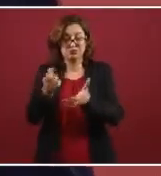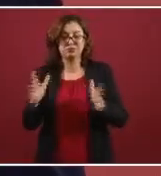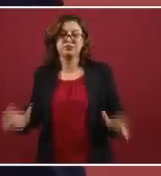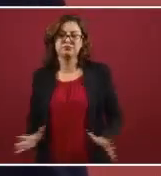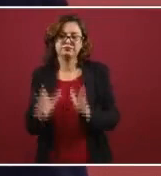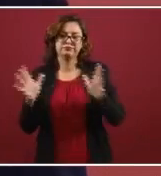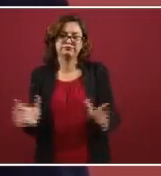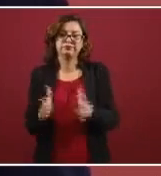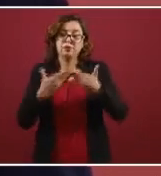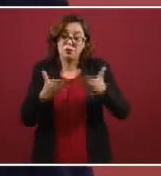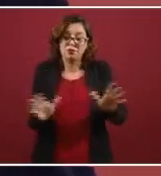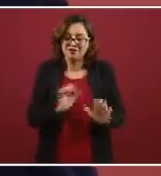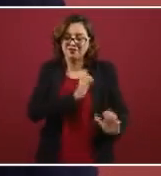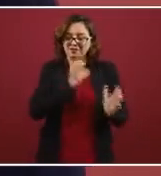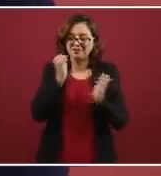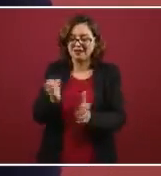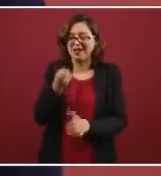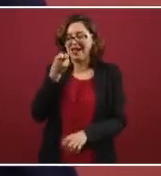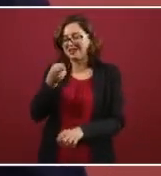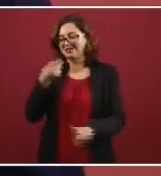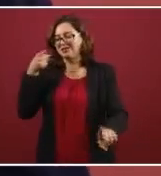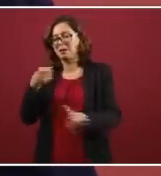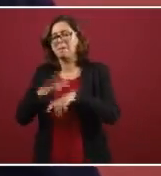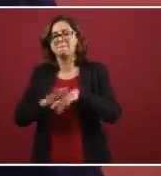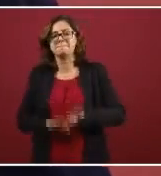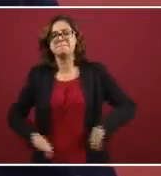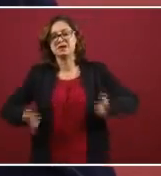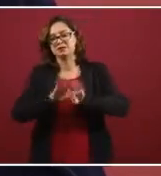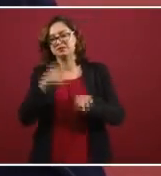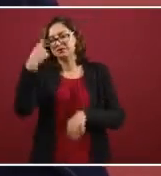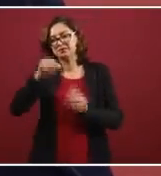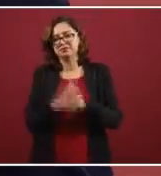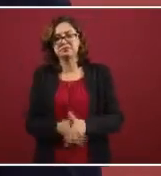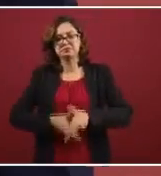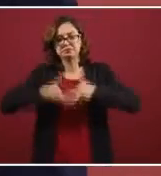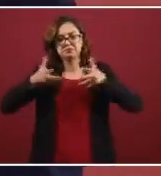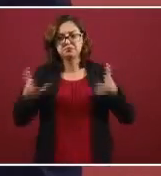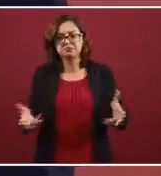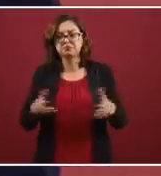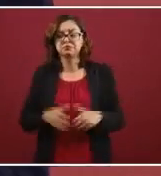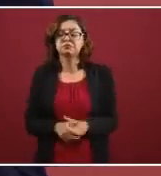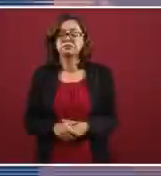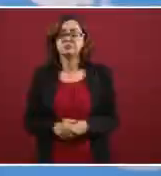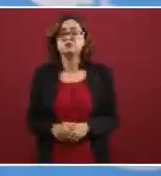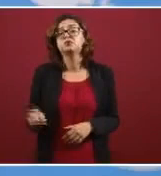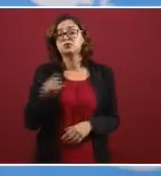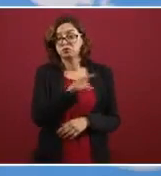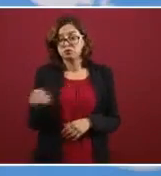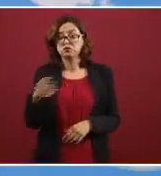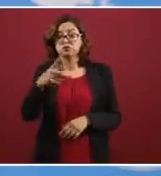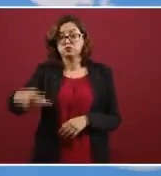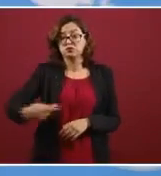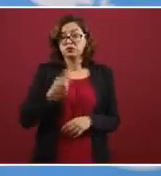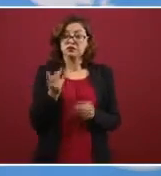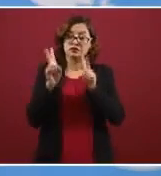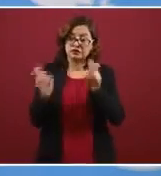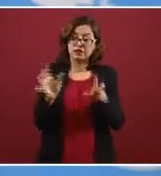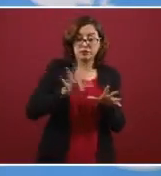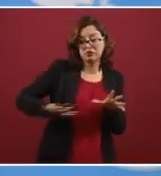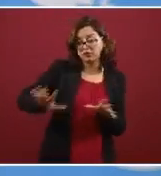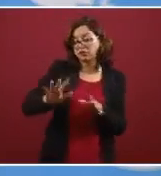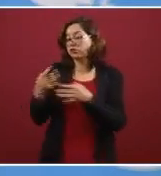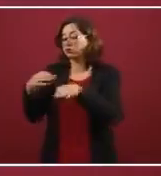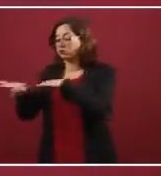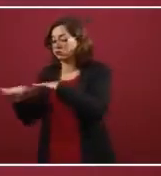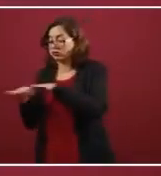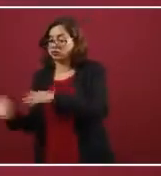pública creo que es uno de los motores fundamentales del crecimiento. Así es de que si usted me pregunta en la parte social, empleo, en